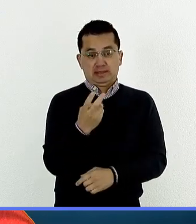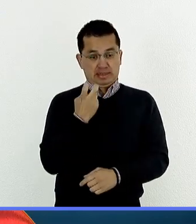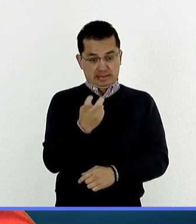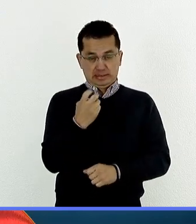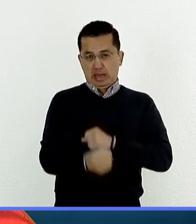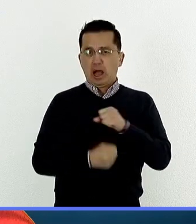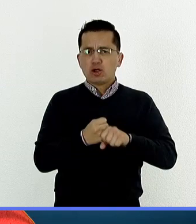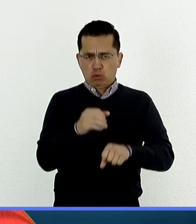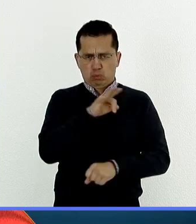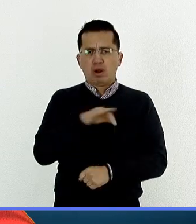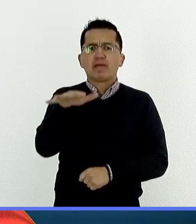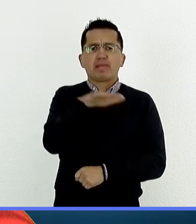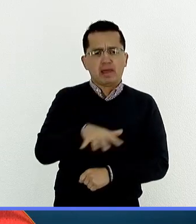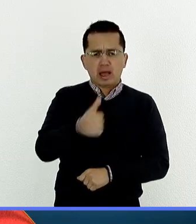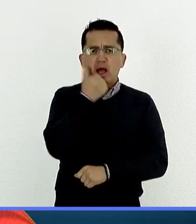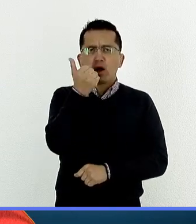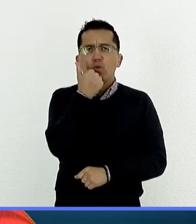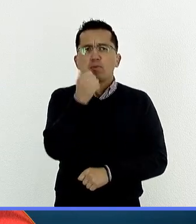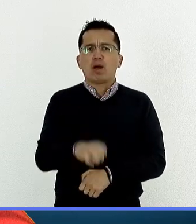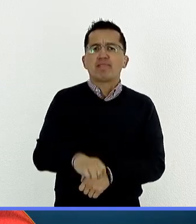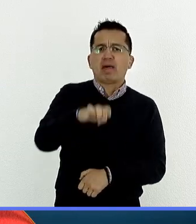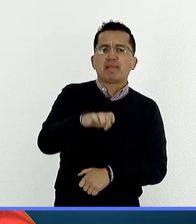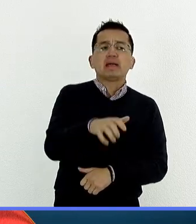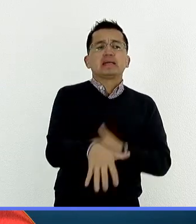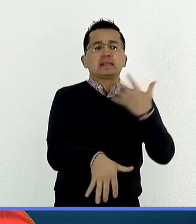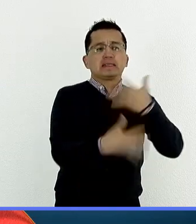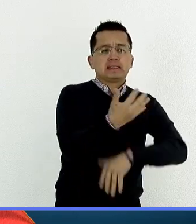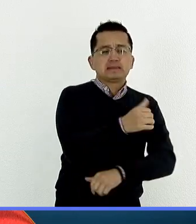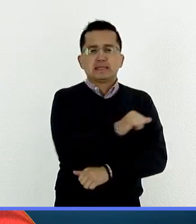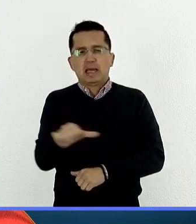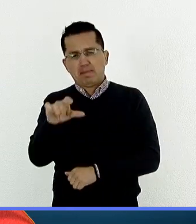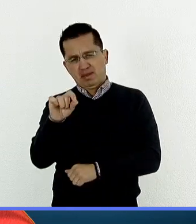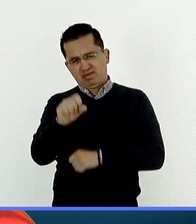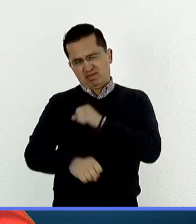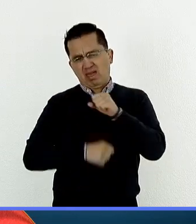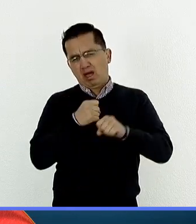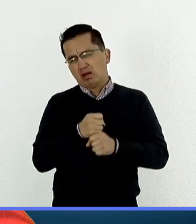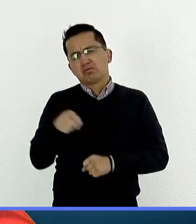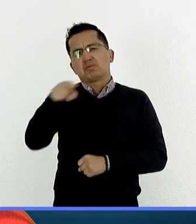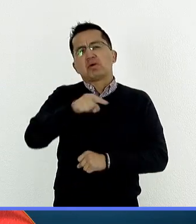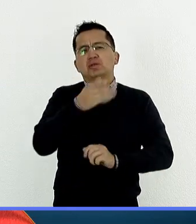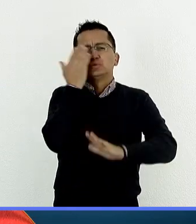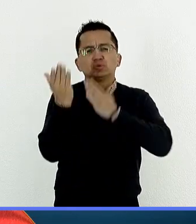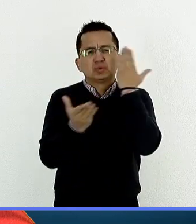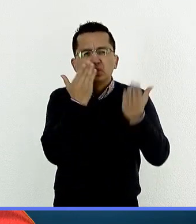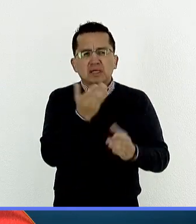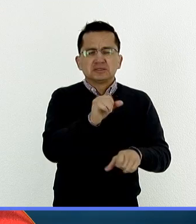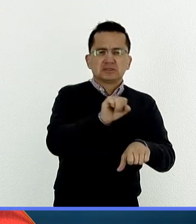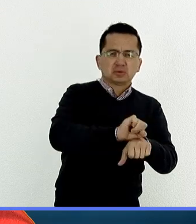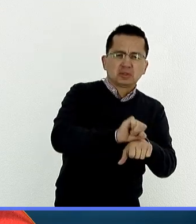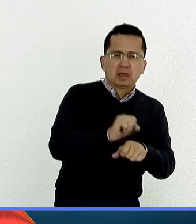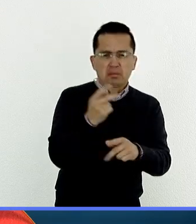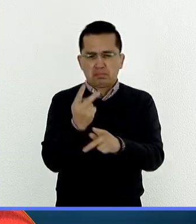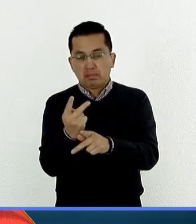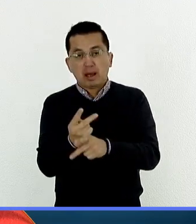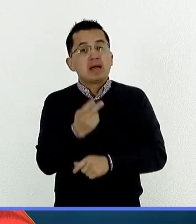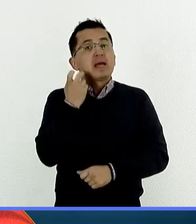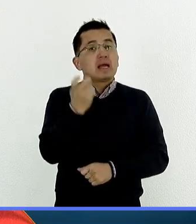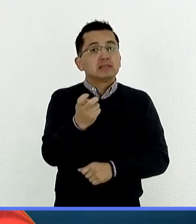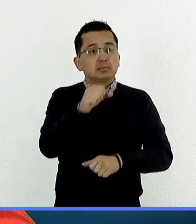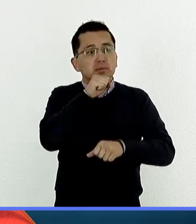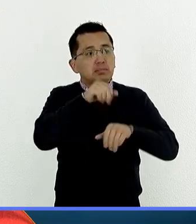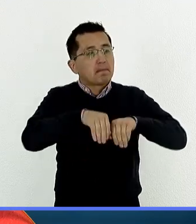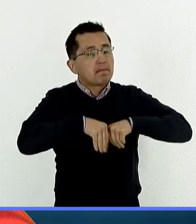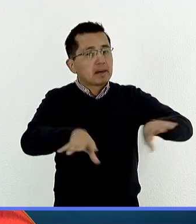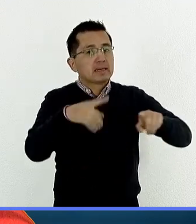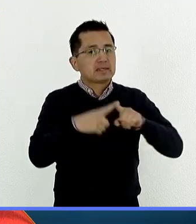chicos de entre 15 y 20 años que estén cursando secundaria o bachillerato se trata de una convocatoria de la UNAM a través